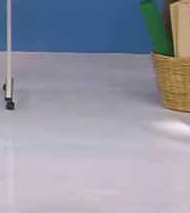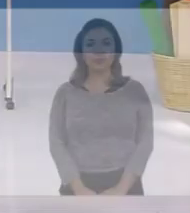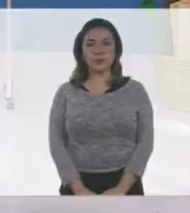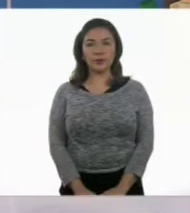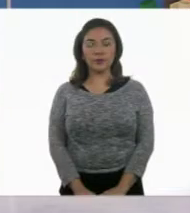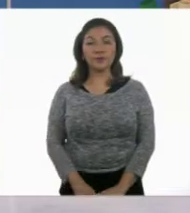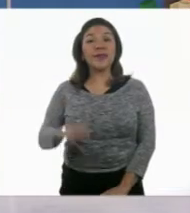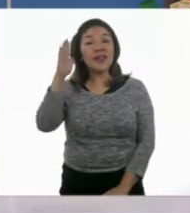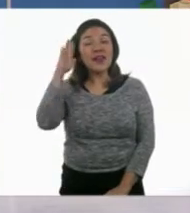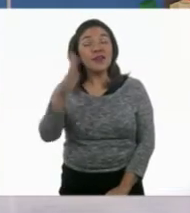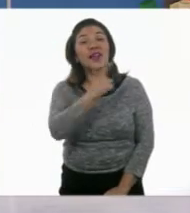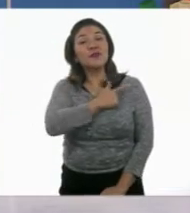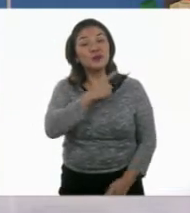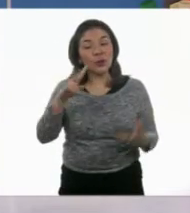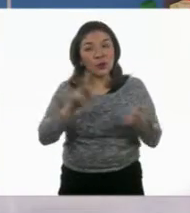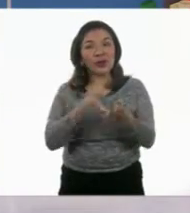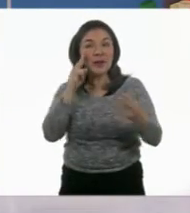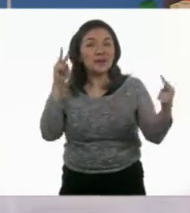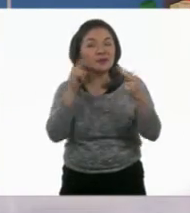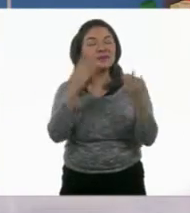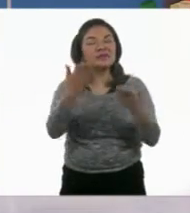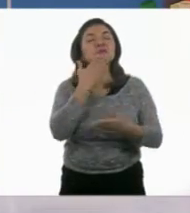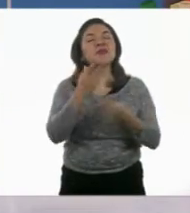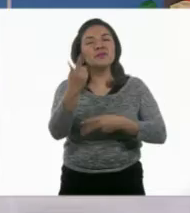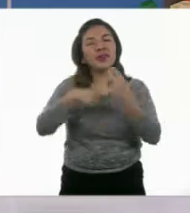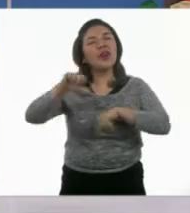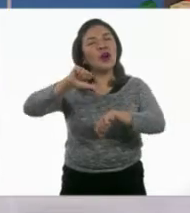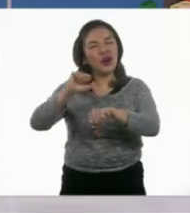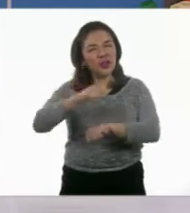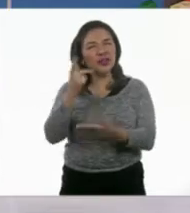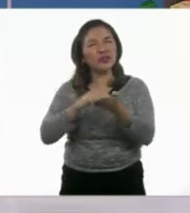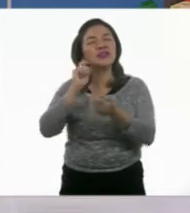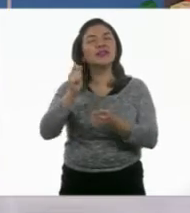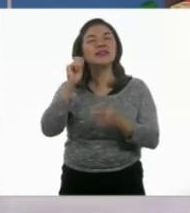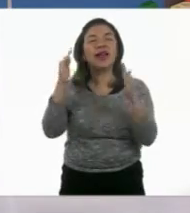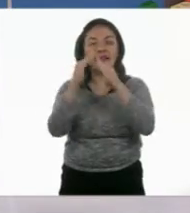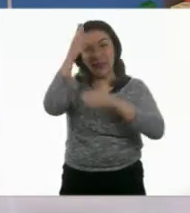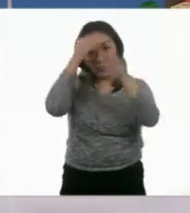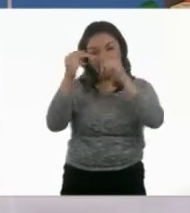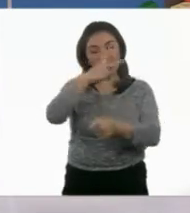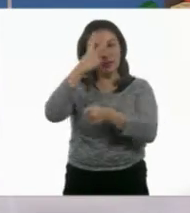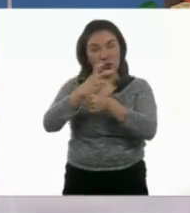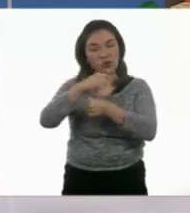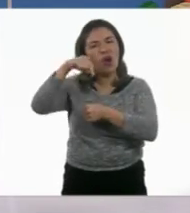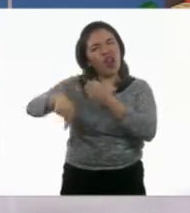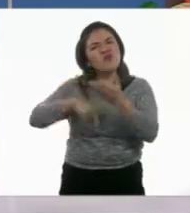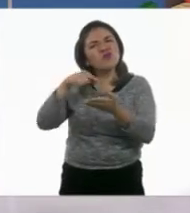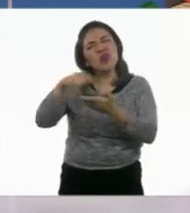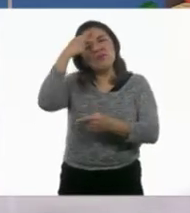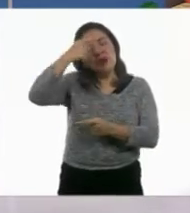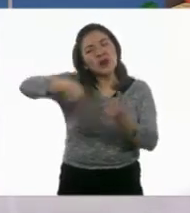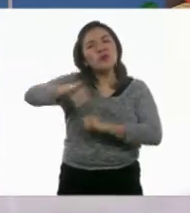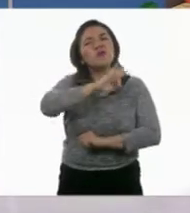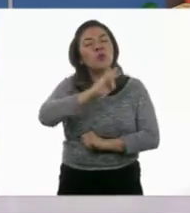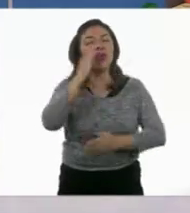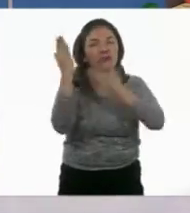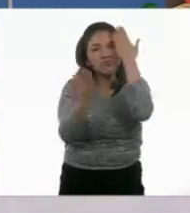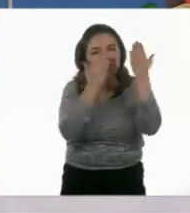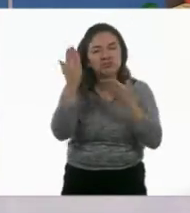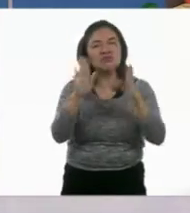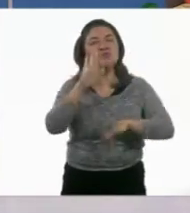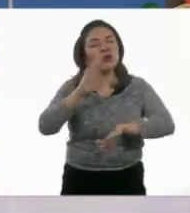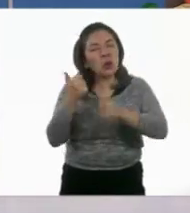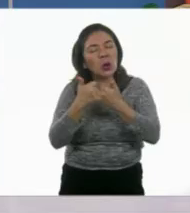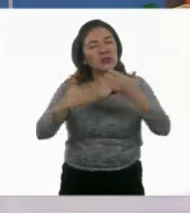Amigos, qué gusto verlos de vuelta y les damos la bienvenida a un programa más de Aprende en Casa 2. Un espacio en el que vamos a poder estudiar y